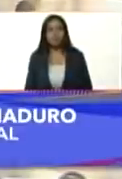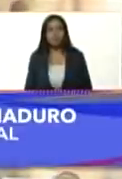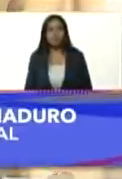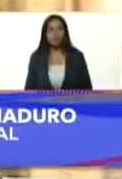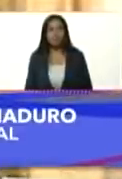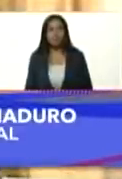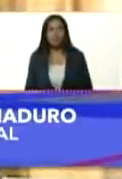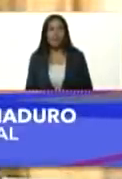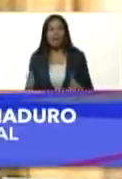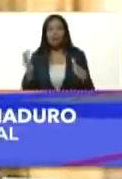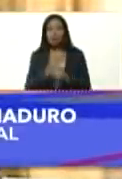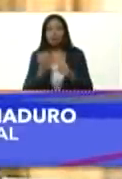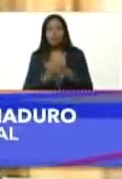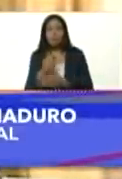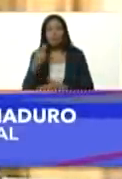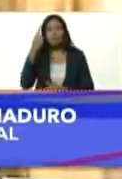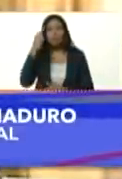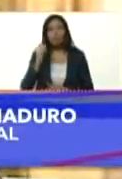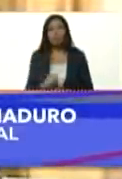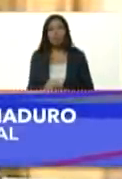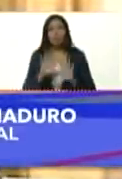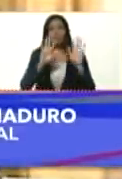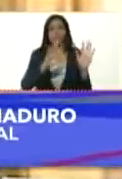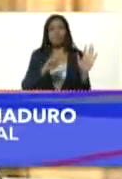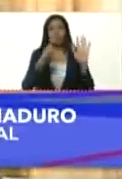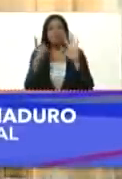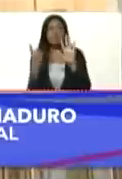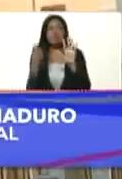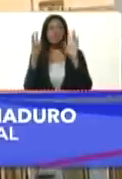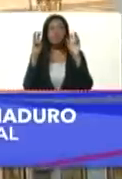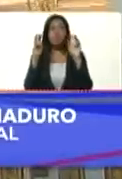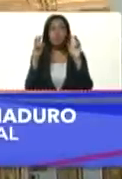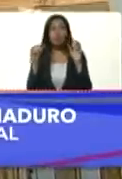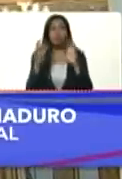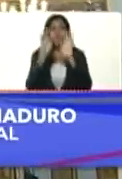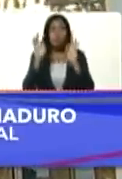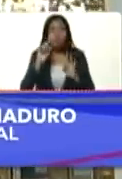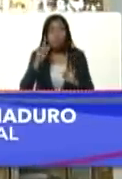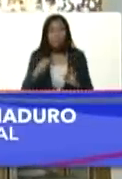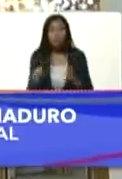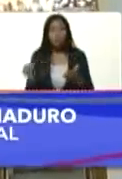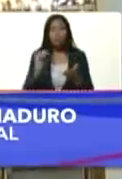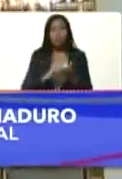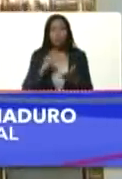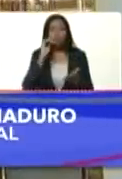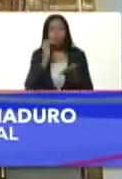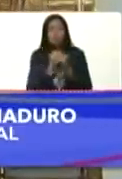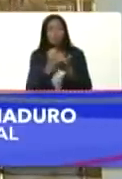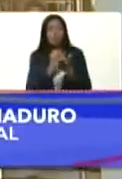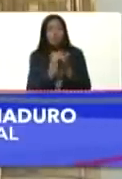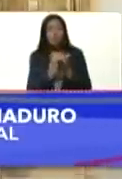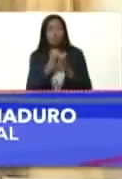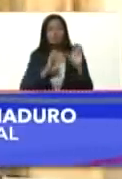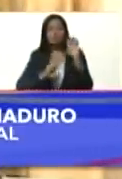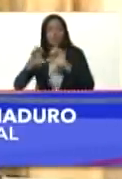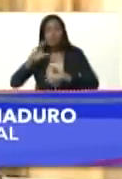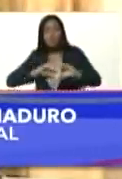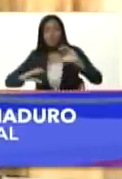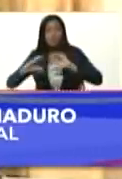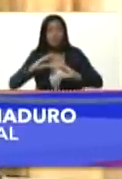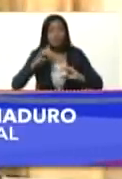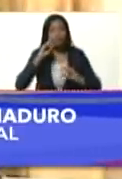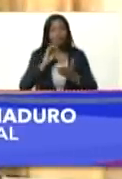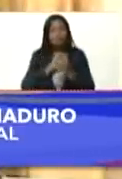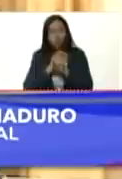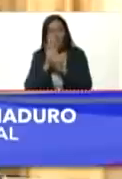Se han detectado el día de hoy 16 nuevos casos y probados con las pruebas científicas de